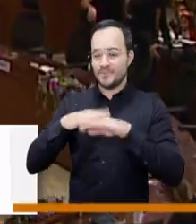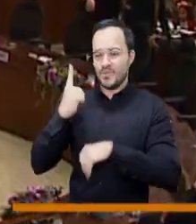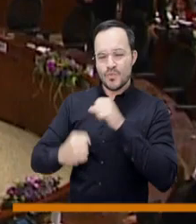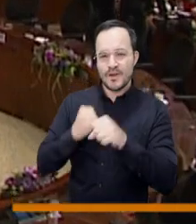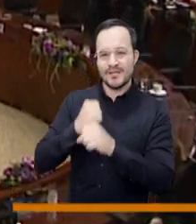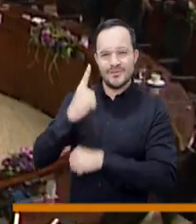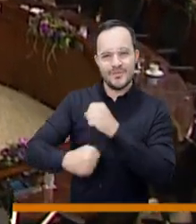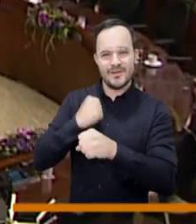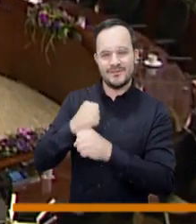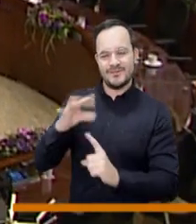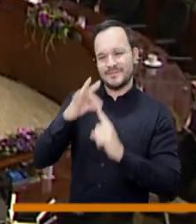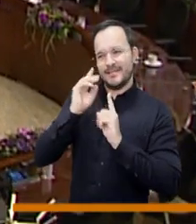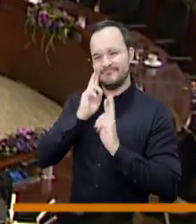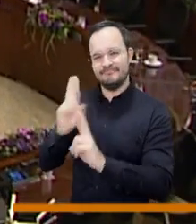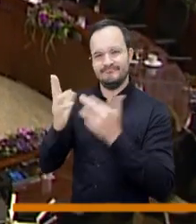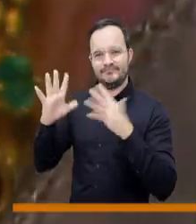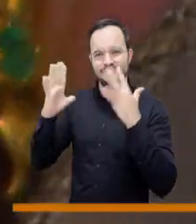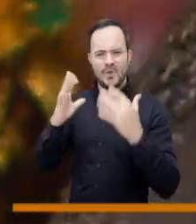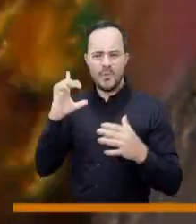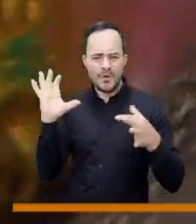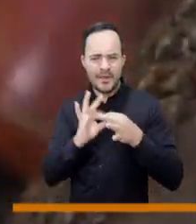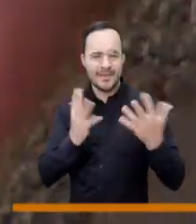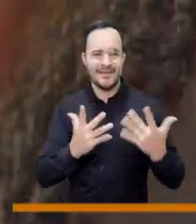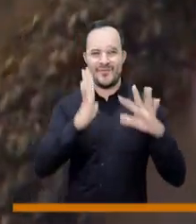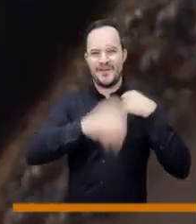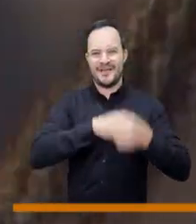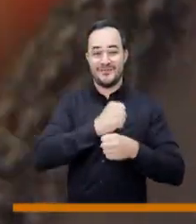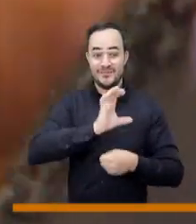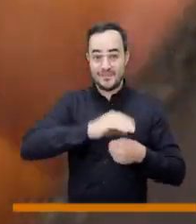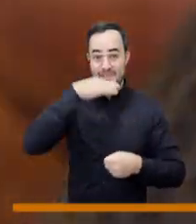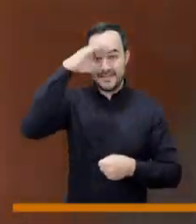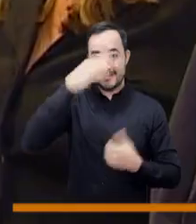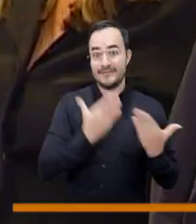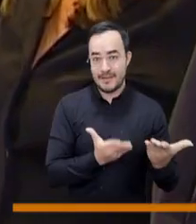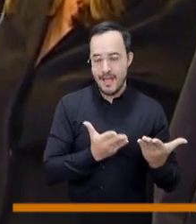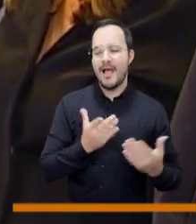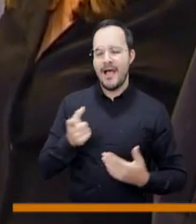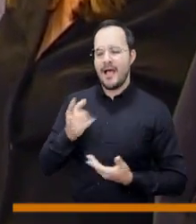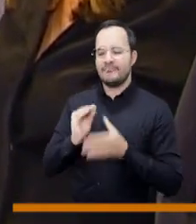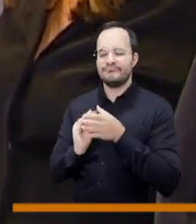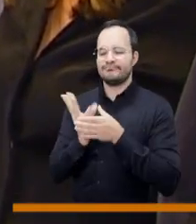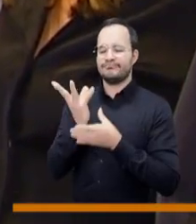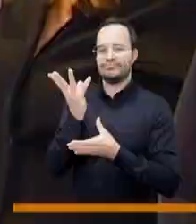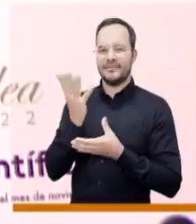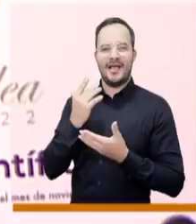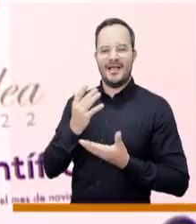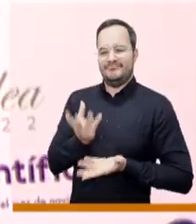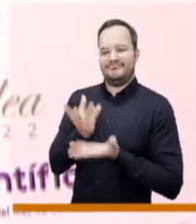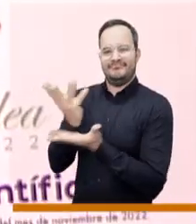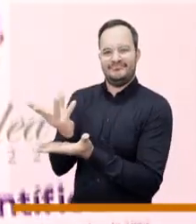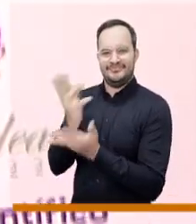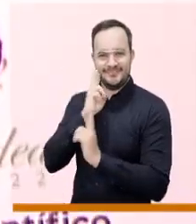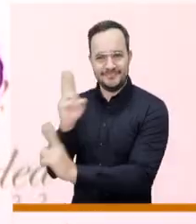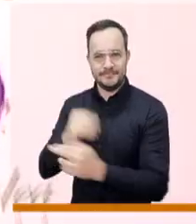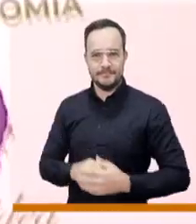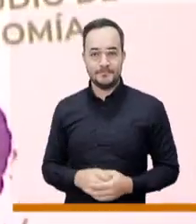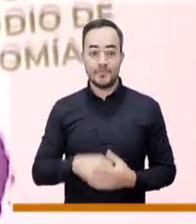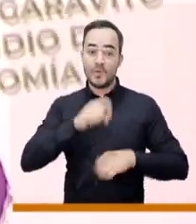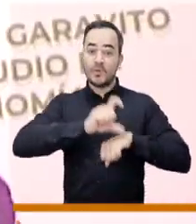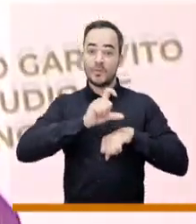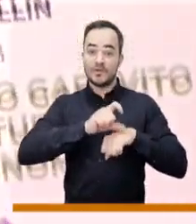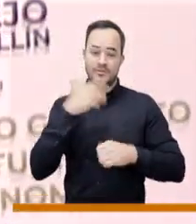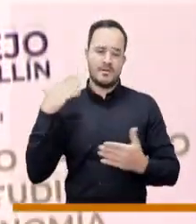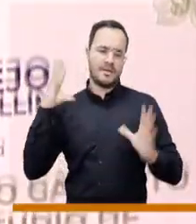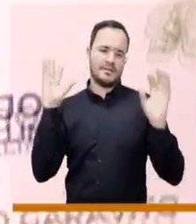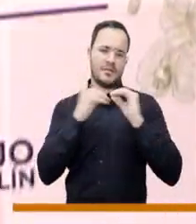año por motivo del cumpleaños de Medellín y se le conoce como Condecoración Orquídea Consejo de Medellín. La corporación creó